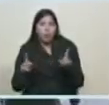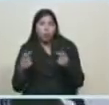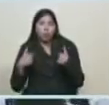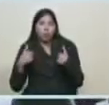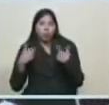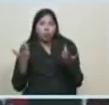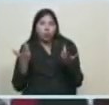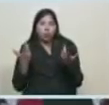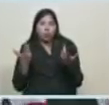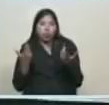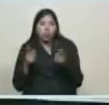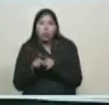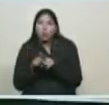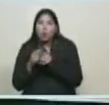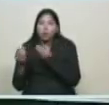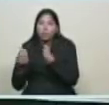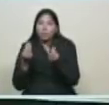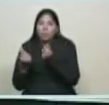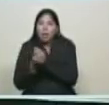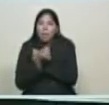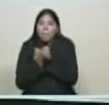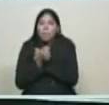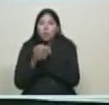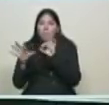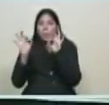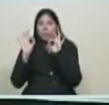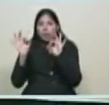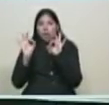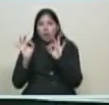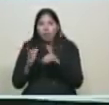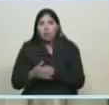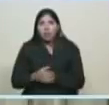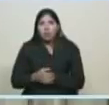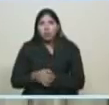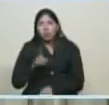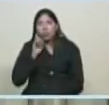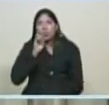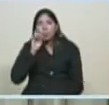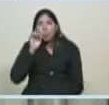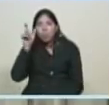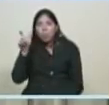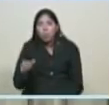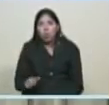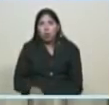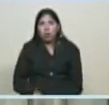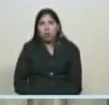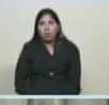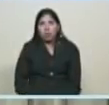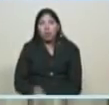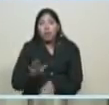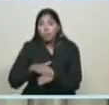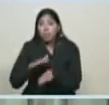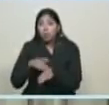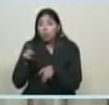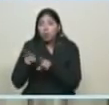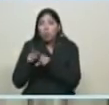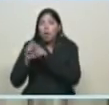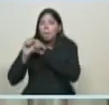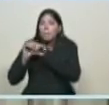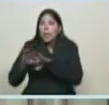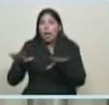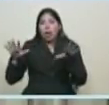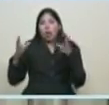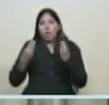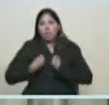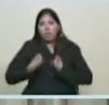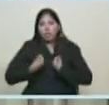una simpatía un amor muy especial por la mujer embarazada porque es el milagro de la vida solo la